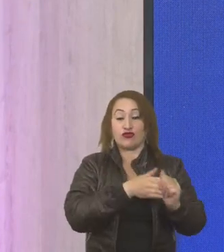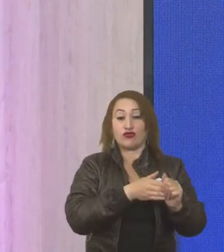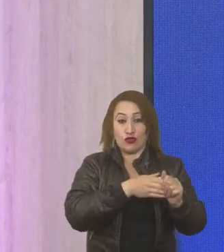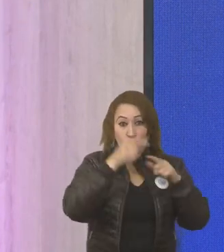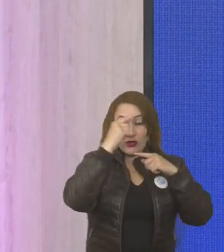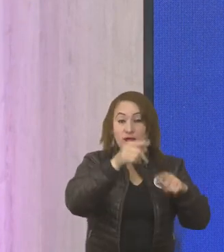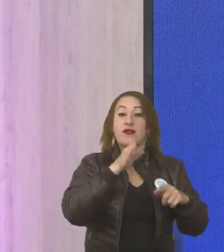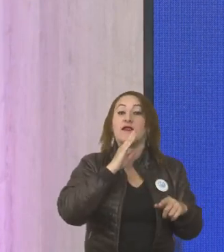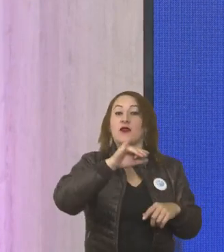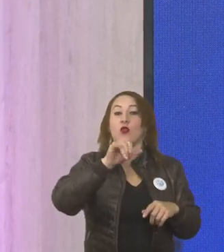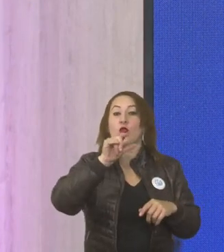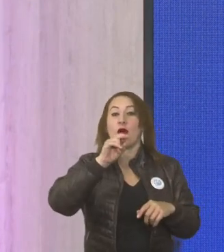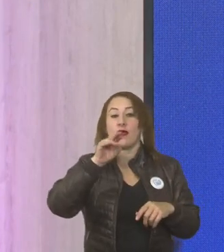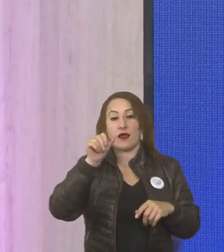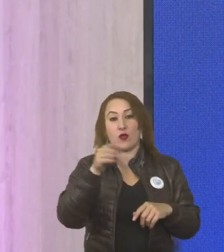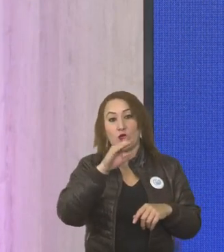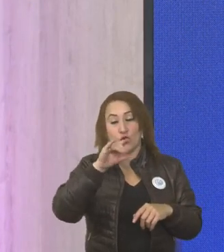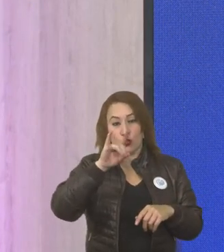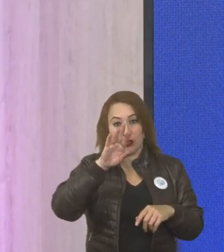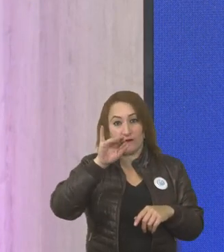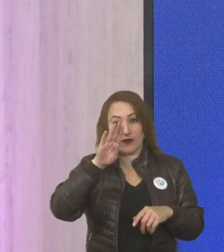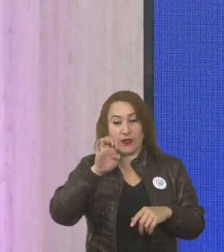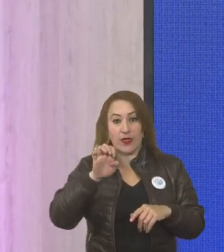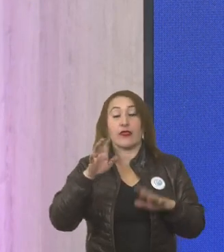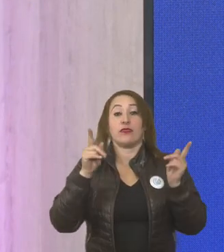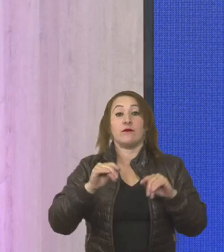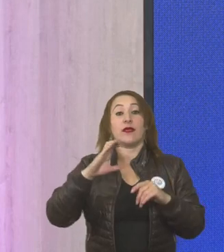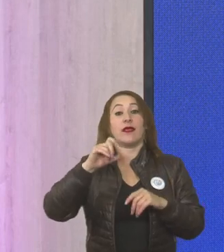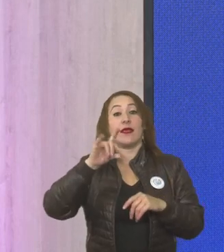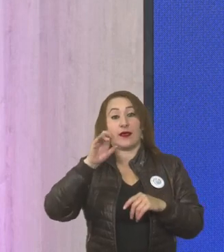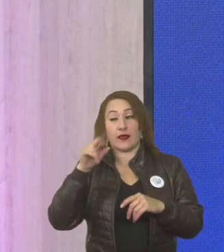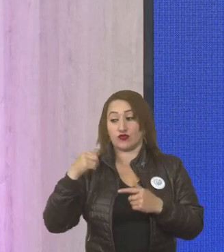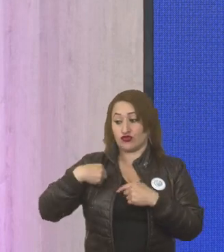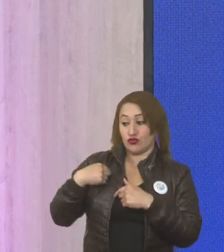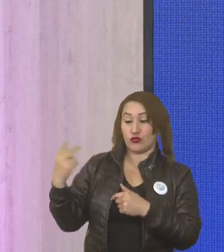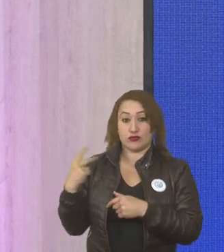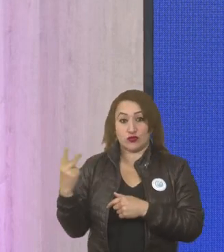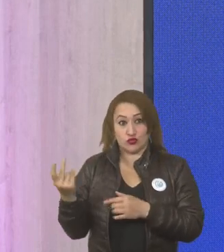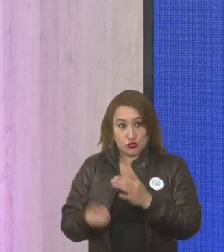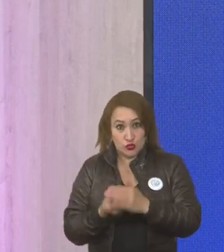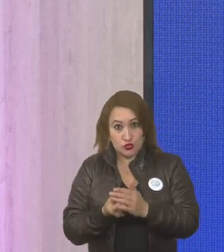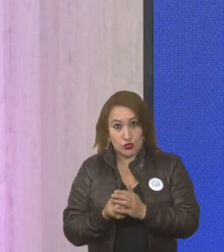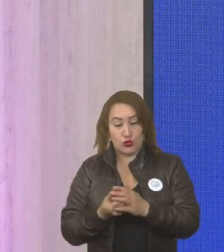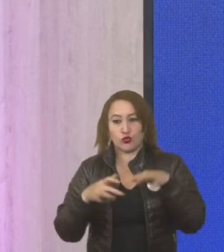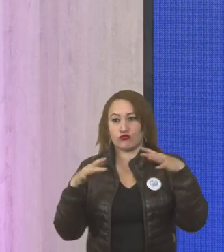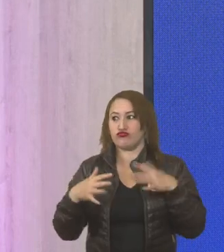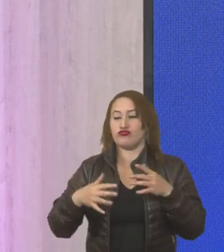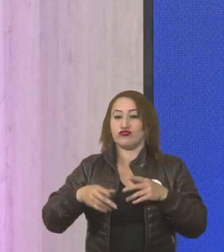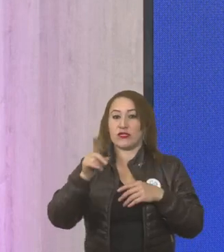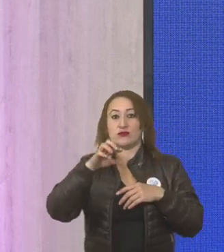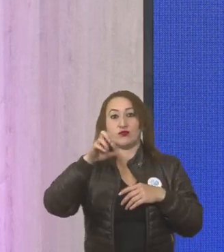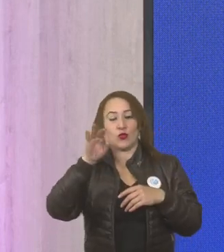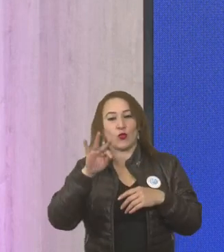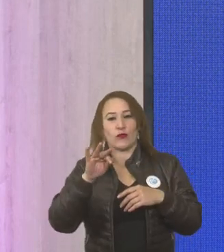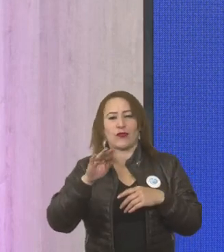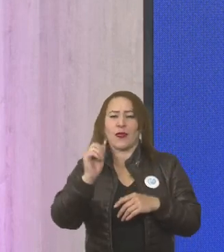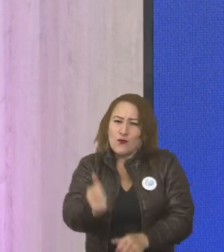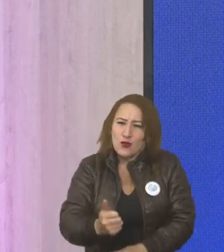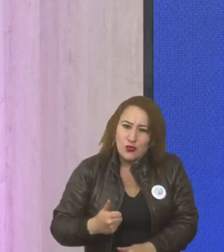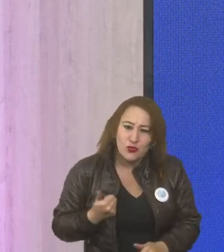Uribe, y con La Venganza de Analía, una creación de Clara María Ochoa y mía, y ponernos en el spot.